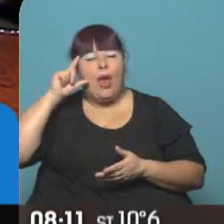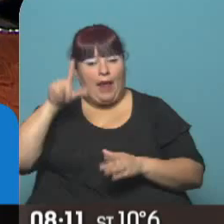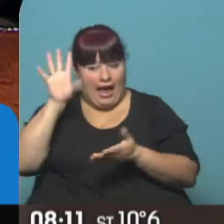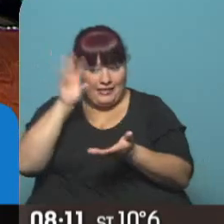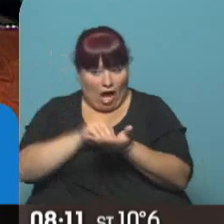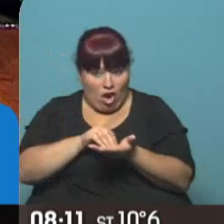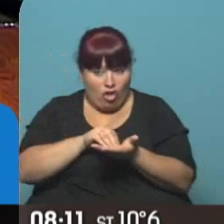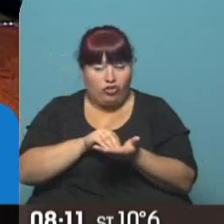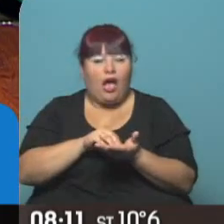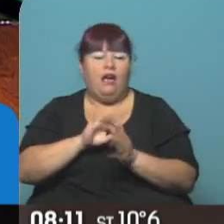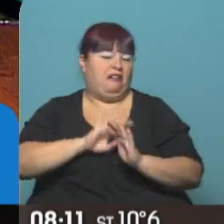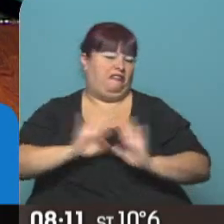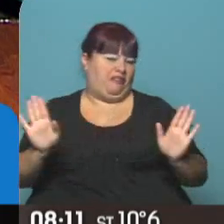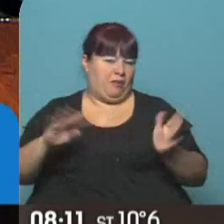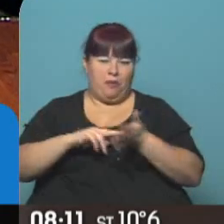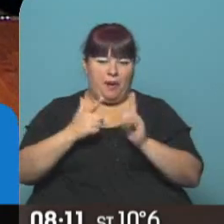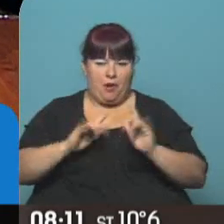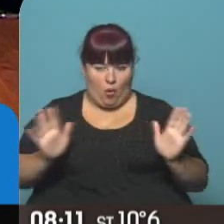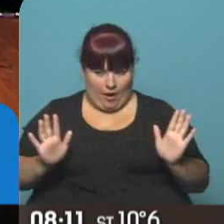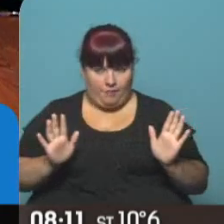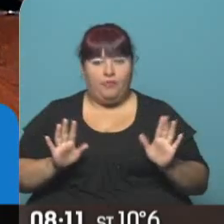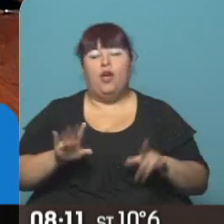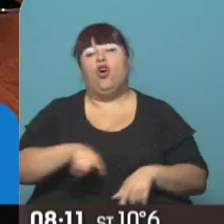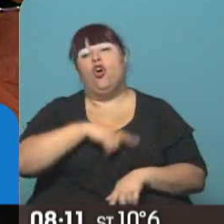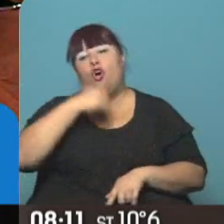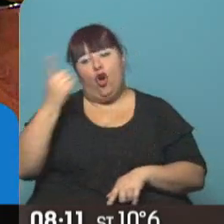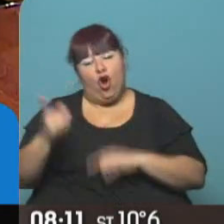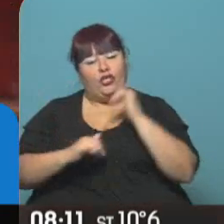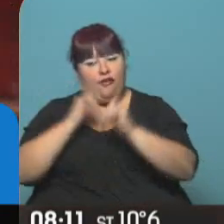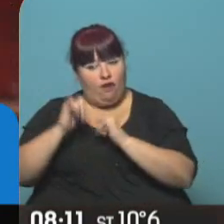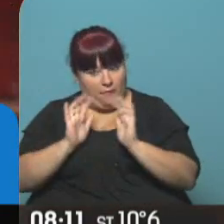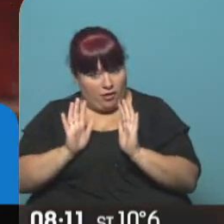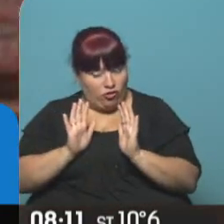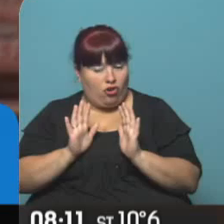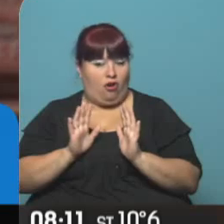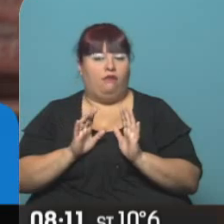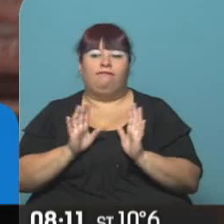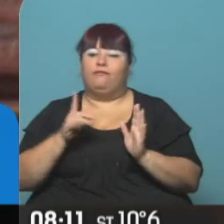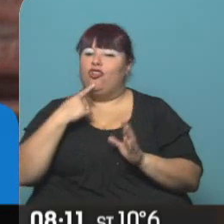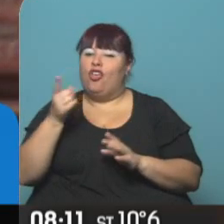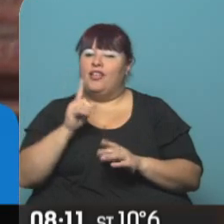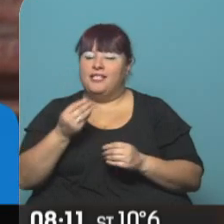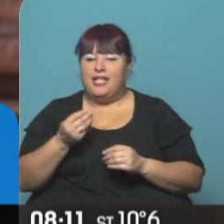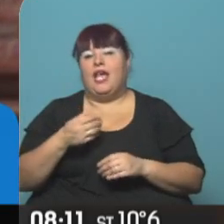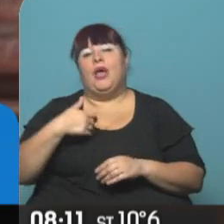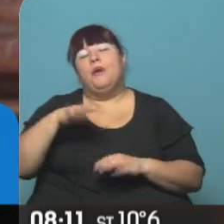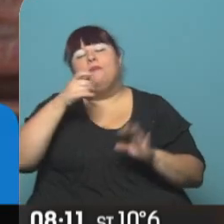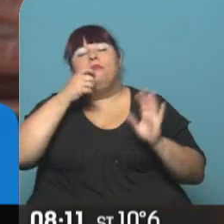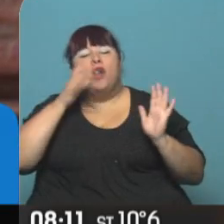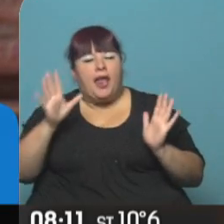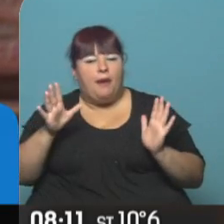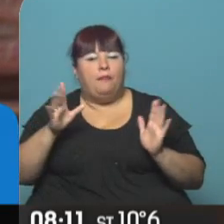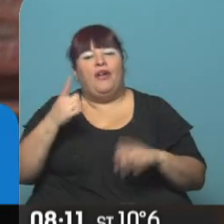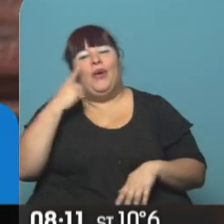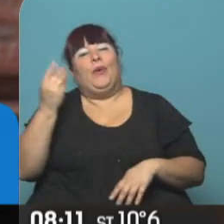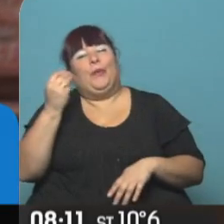inscribe y sanseacabó el problema si otro dato que vea algo que tampoco pone es vamos a suponer un